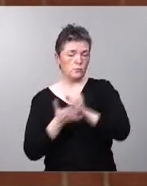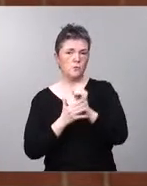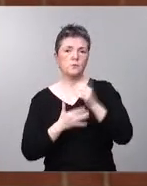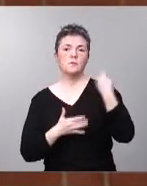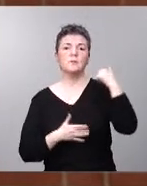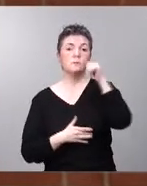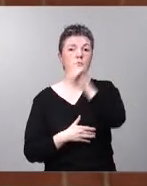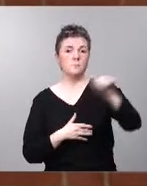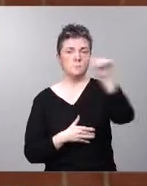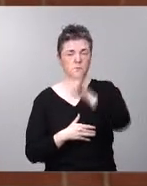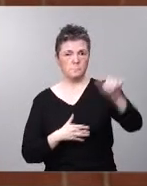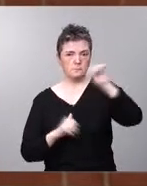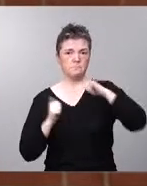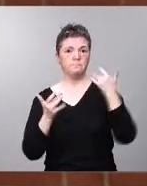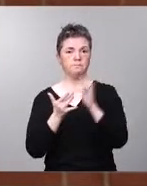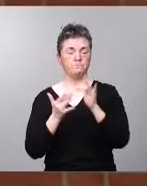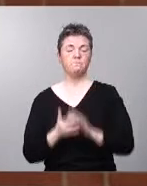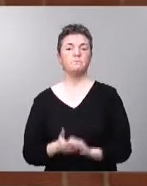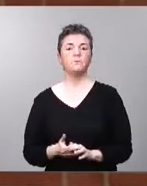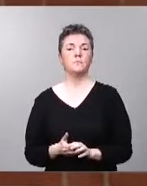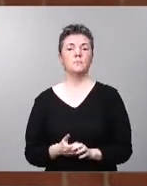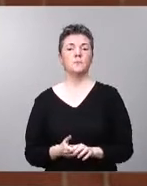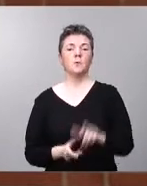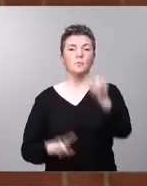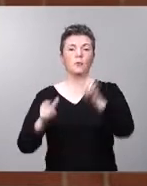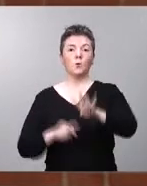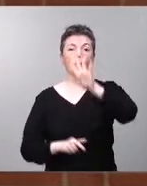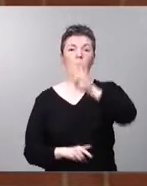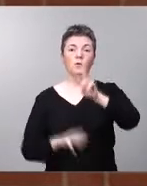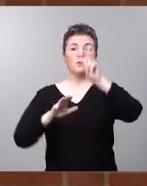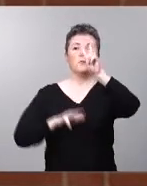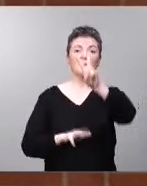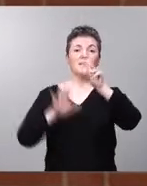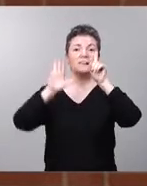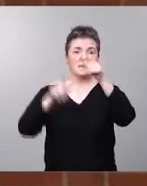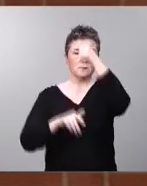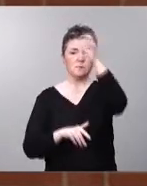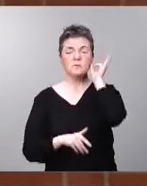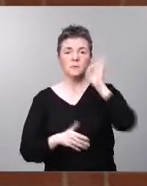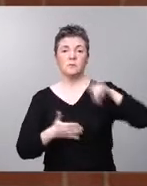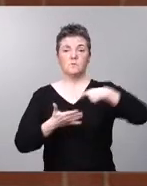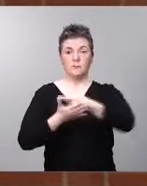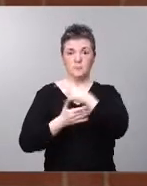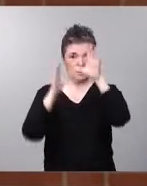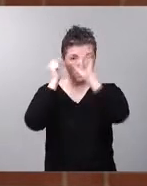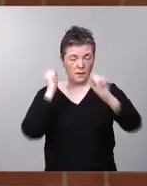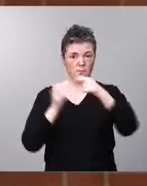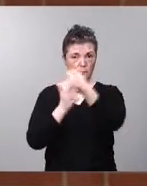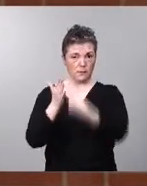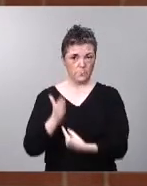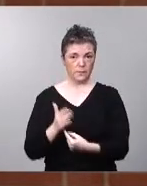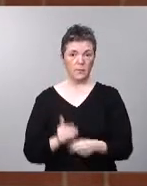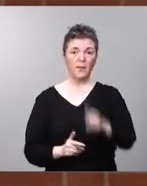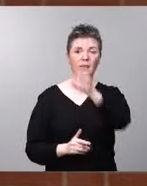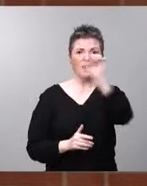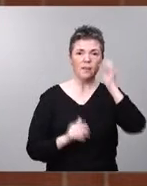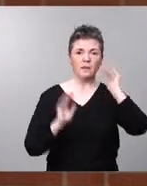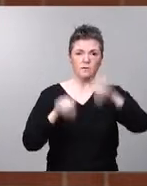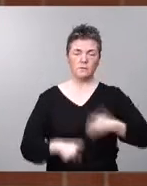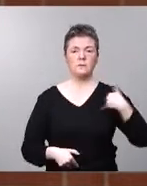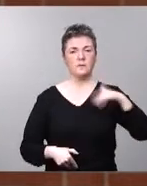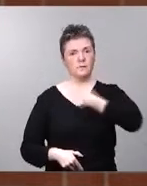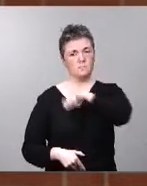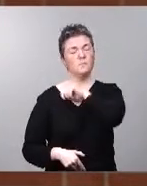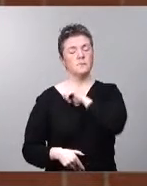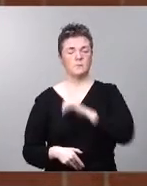hay 436 españoles y españolas inscritos en la embajada de los que un centenar y han regresado a nuestro país por